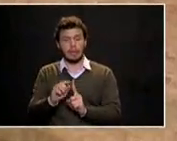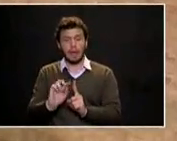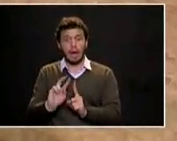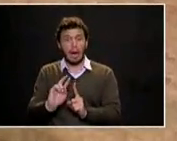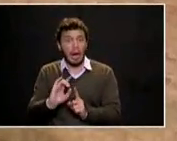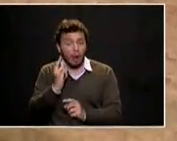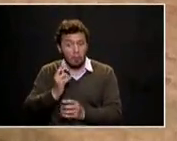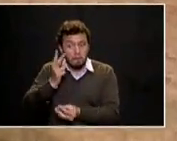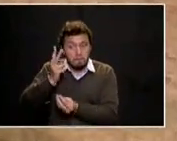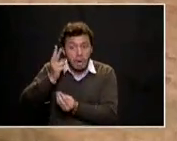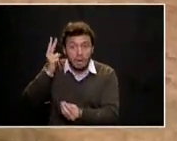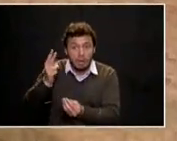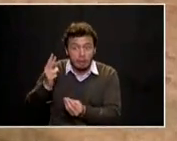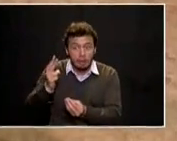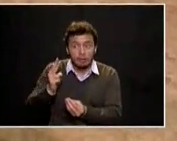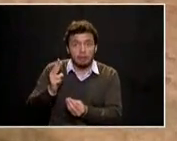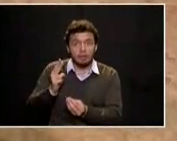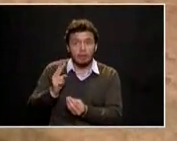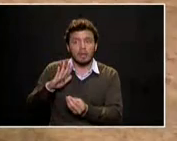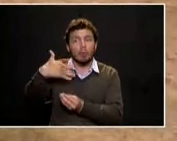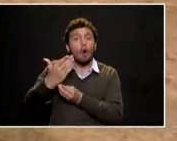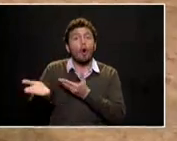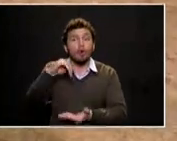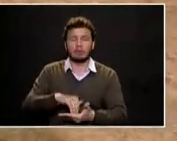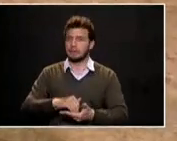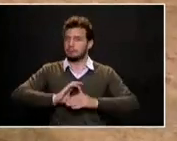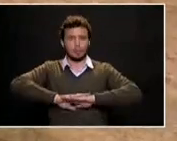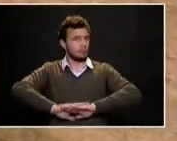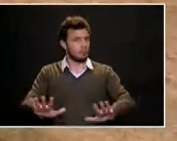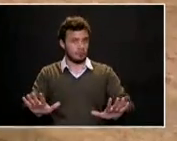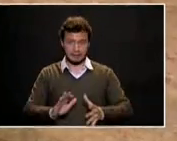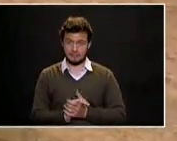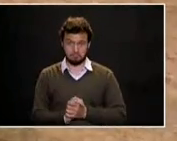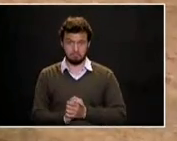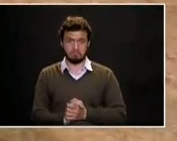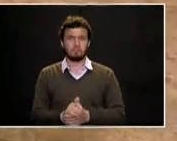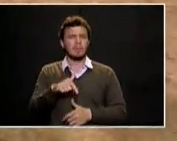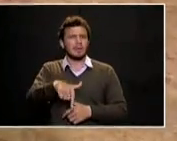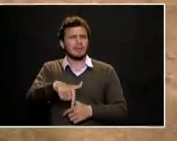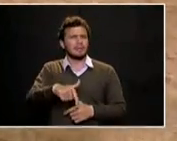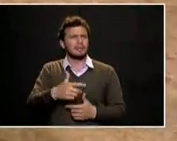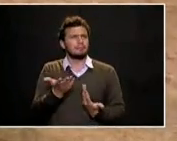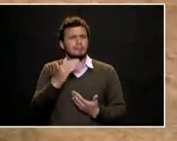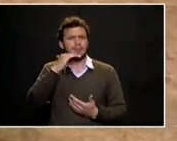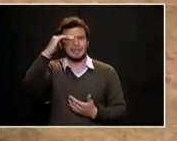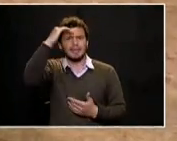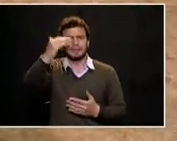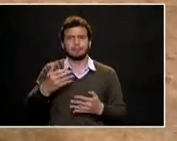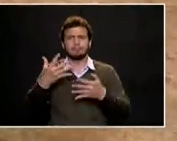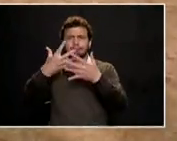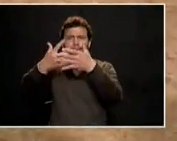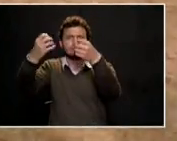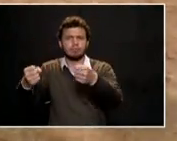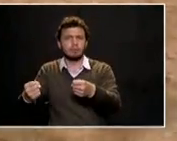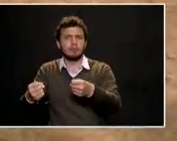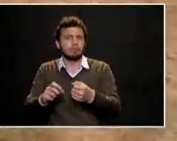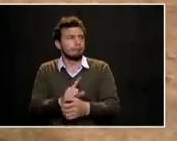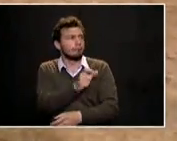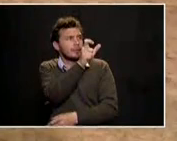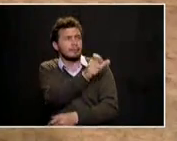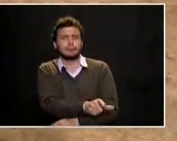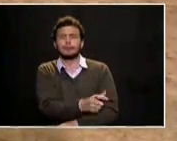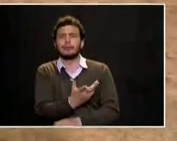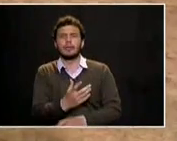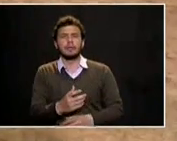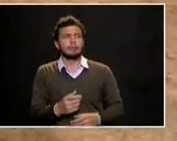En Medellín y en Colombia las cárceles se han convertido en universidades del crimen. Cogen a alguien por haberse robado un bolso en el Parque Berrío